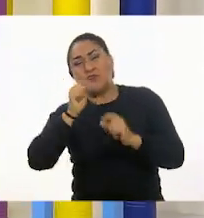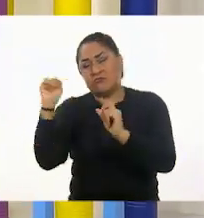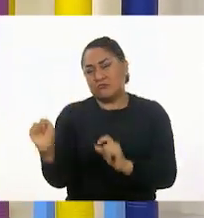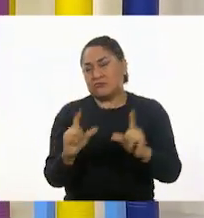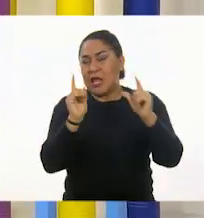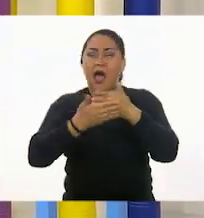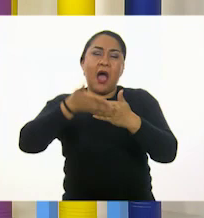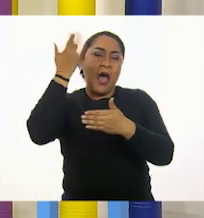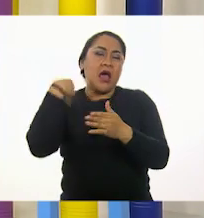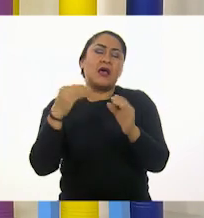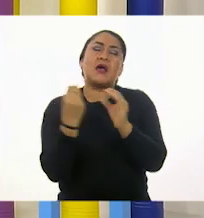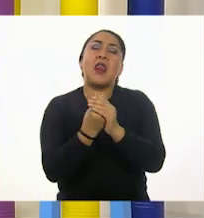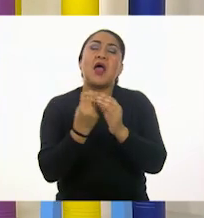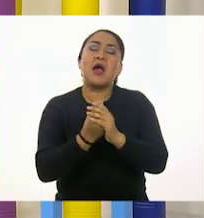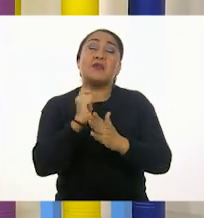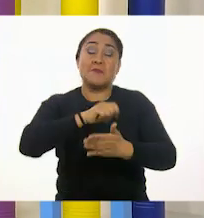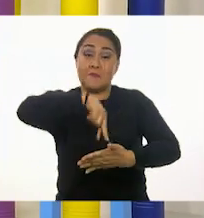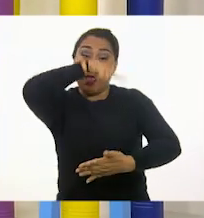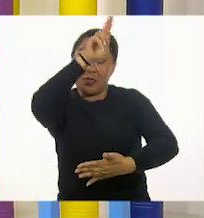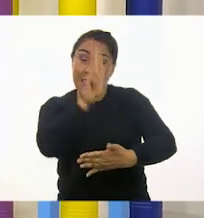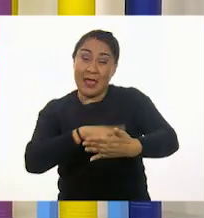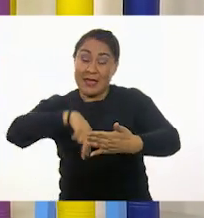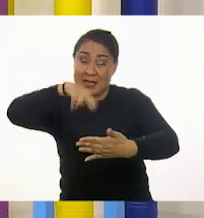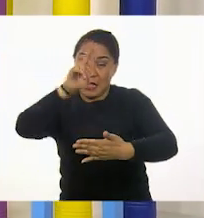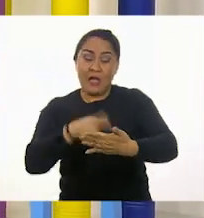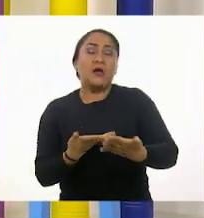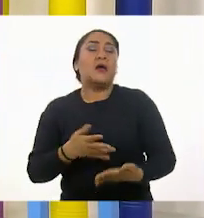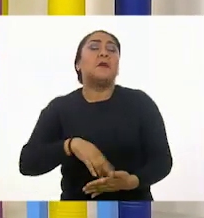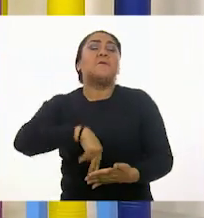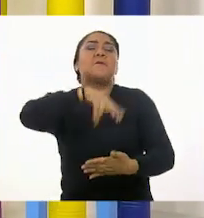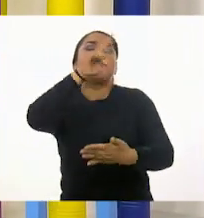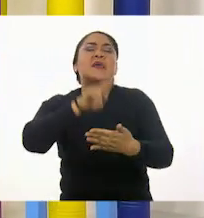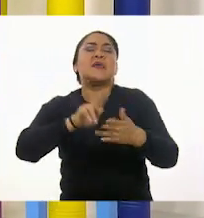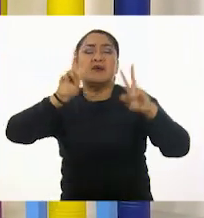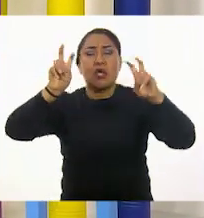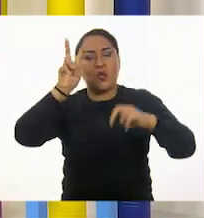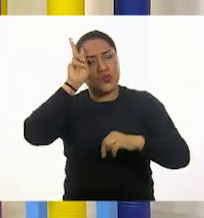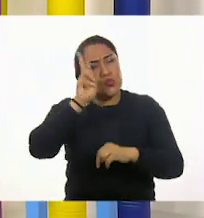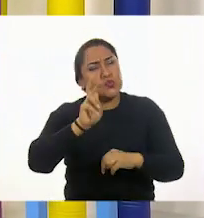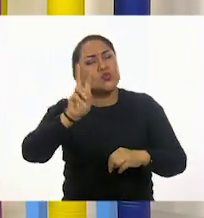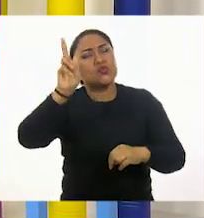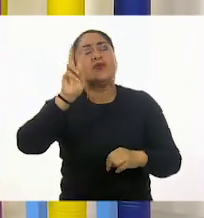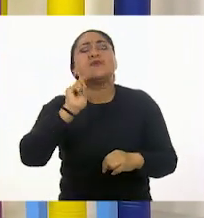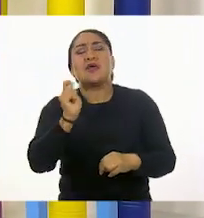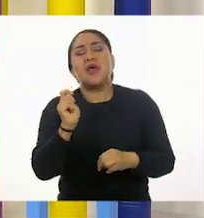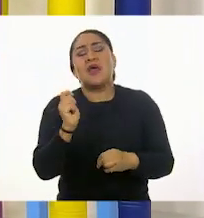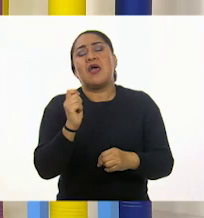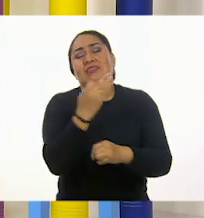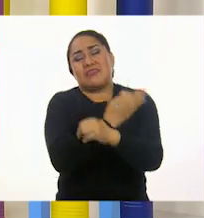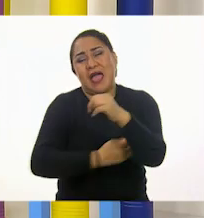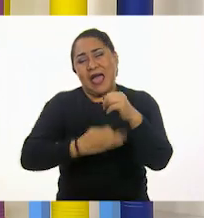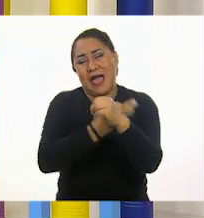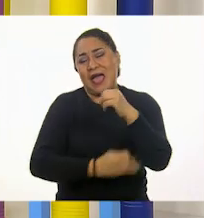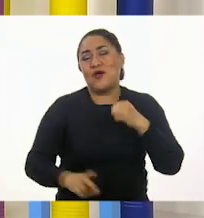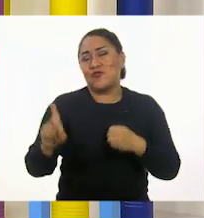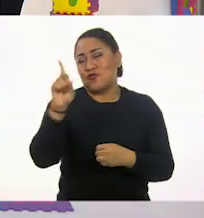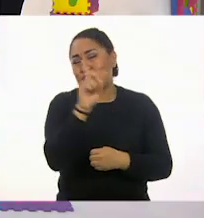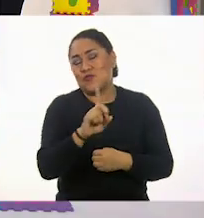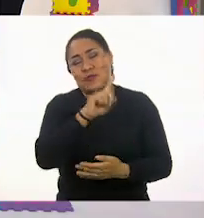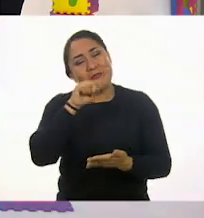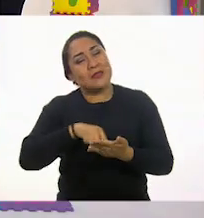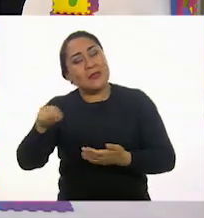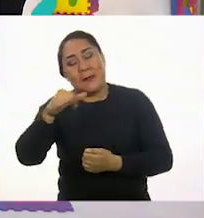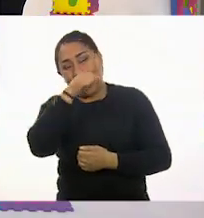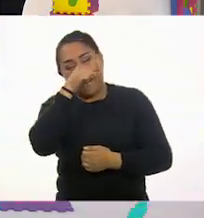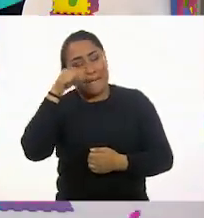en una clase que fue Pintando en Grande, y la pintura fue Sueño de una tarde dominical en la Alameda Central. A